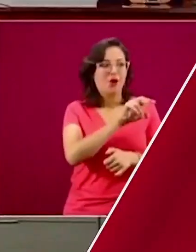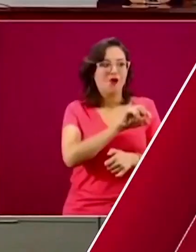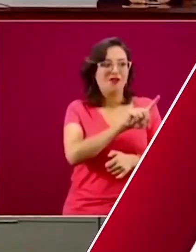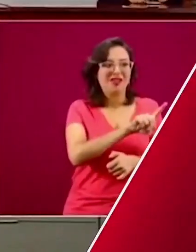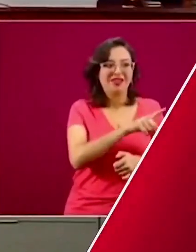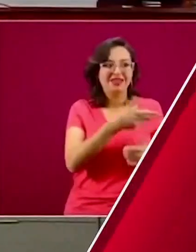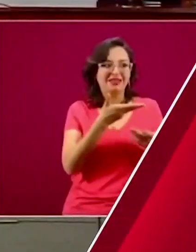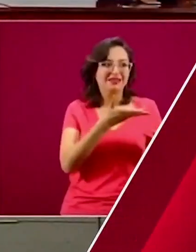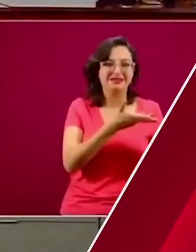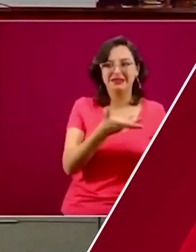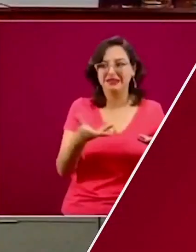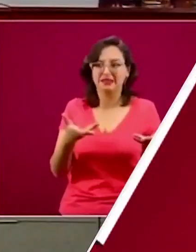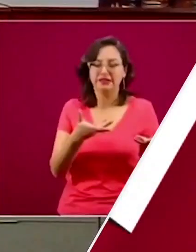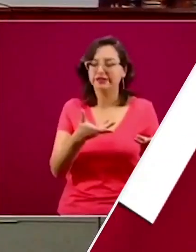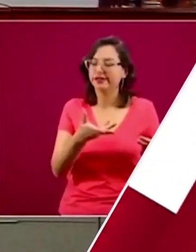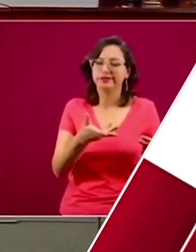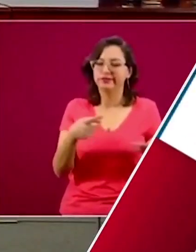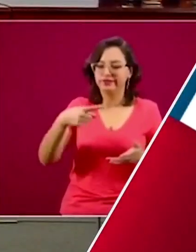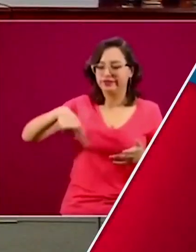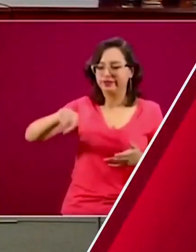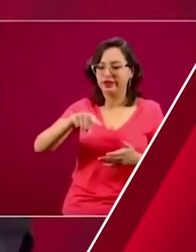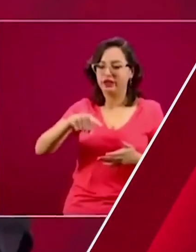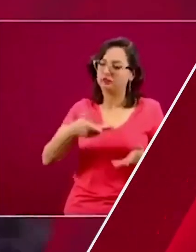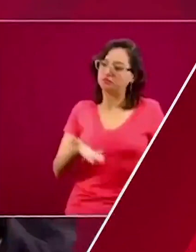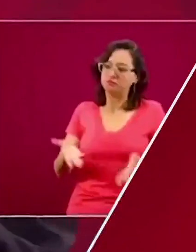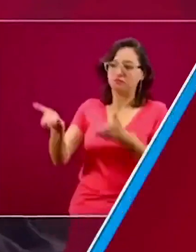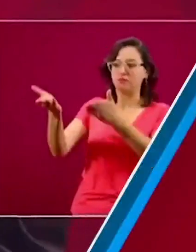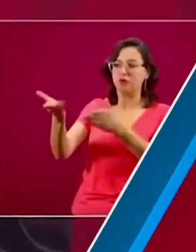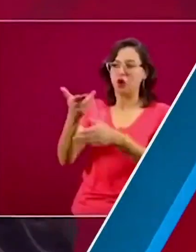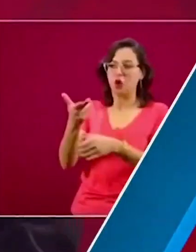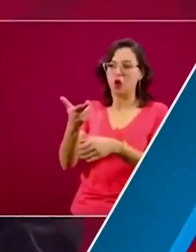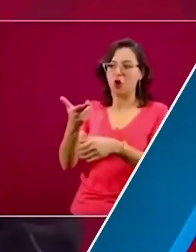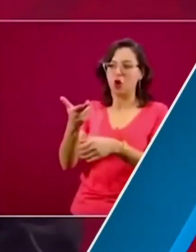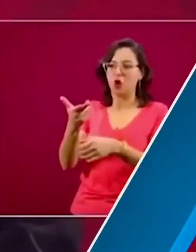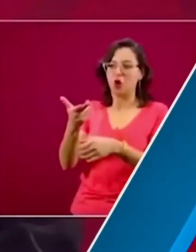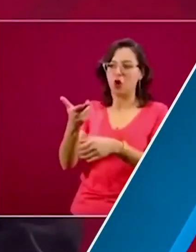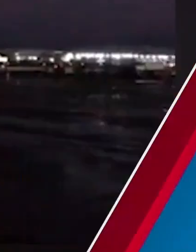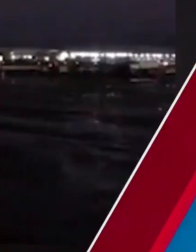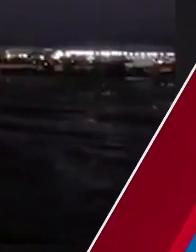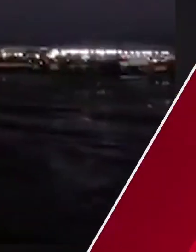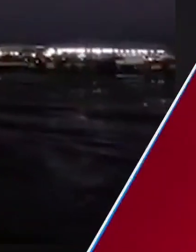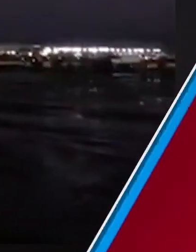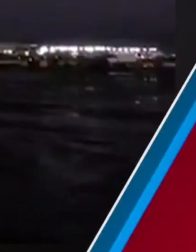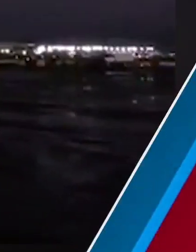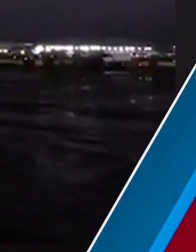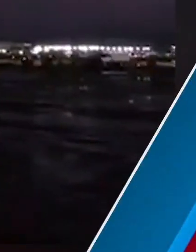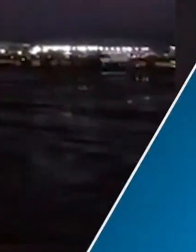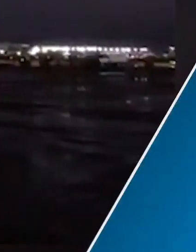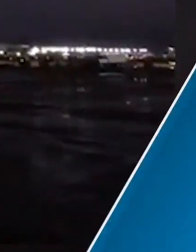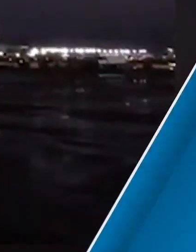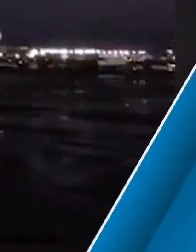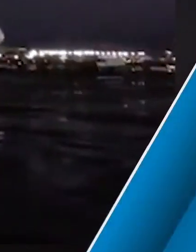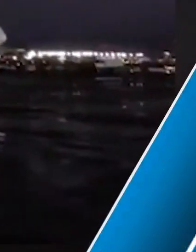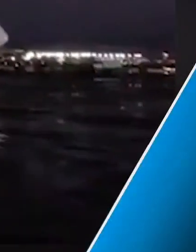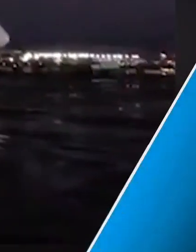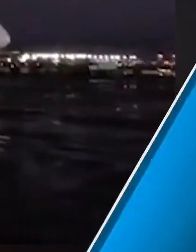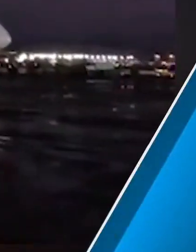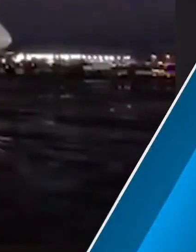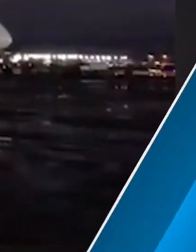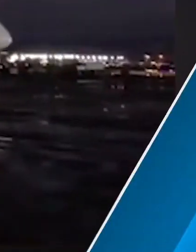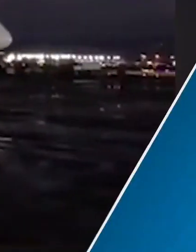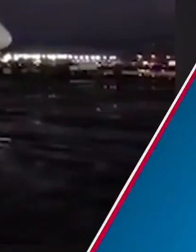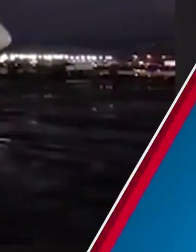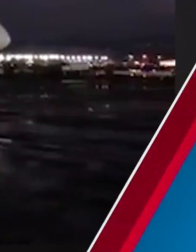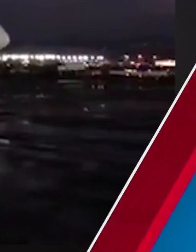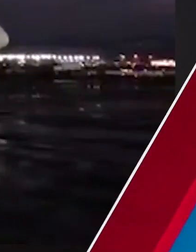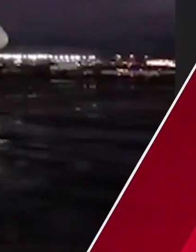mantenerse en aislamiento domiciliario. El séptimo cargamento con insumos médicos para enfrentar la emergencia sanitaria por